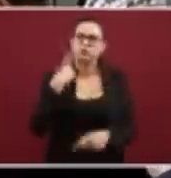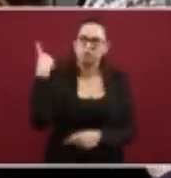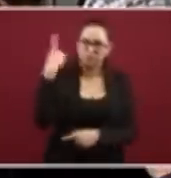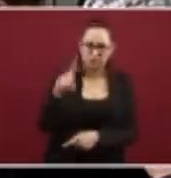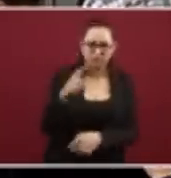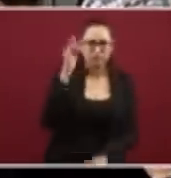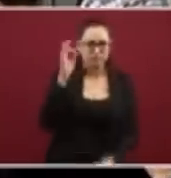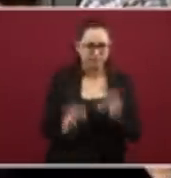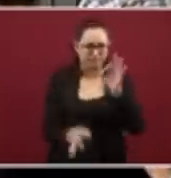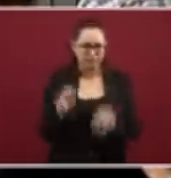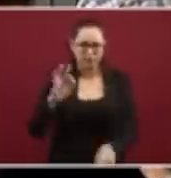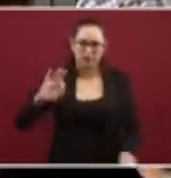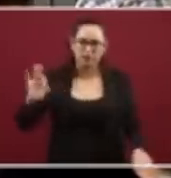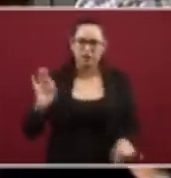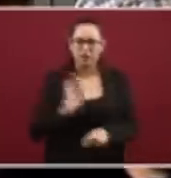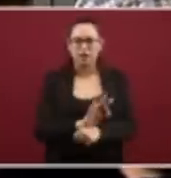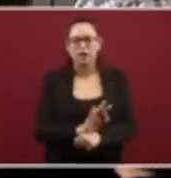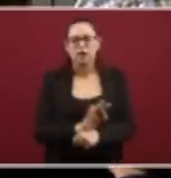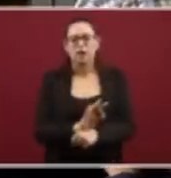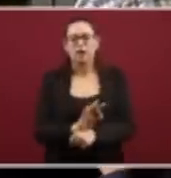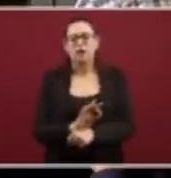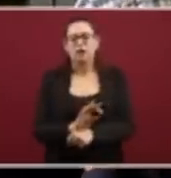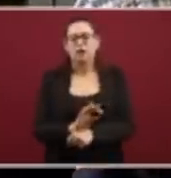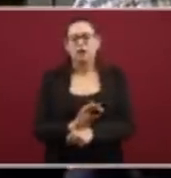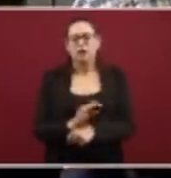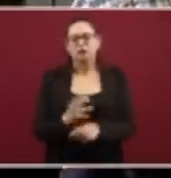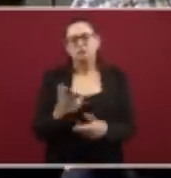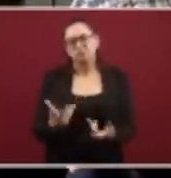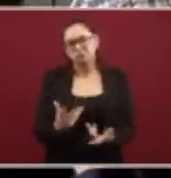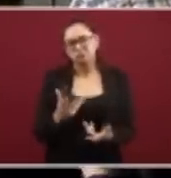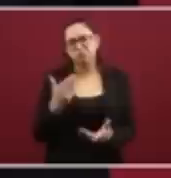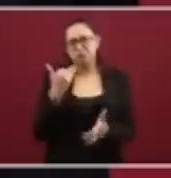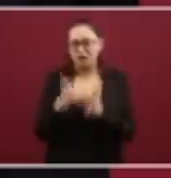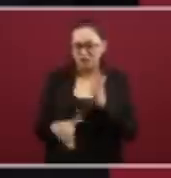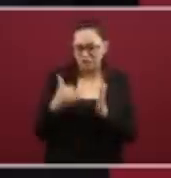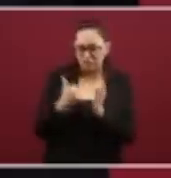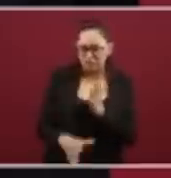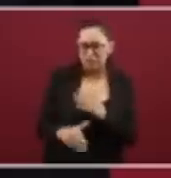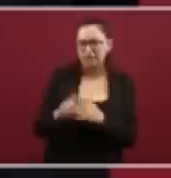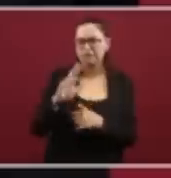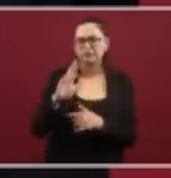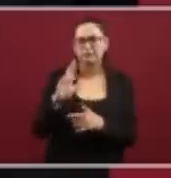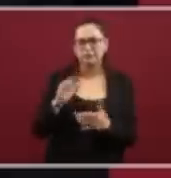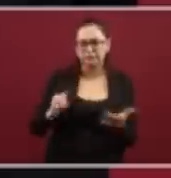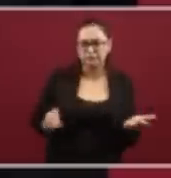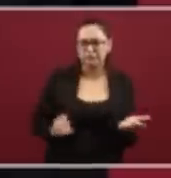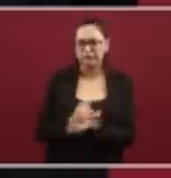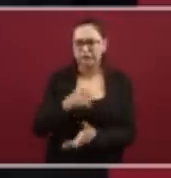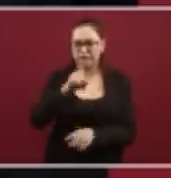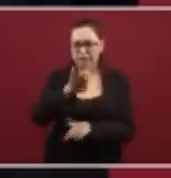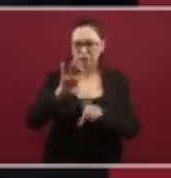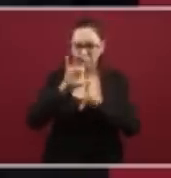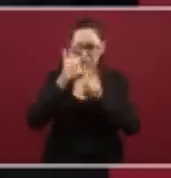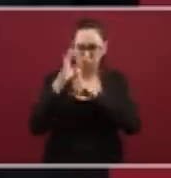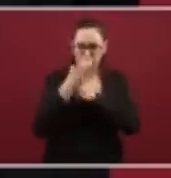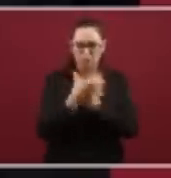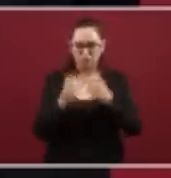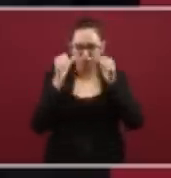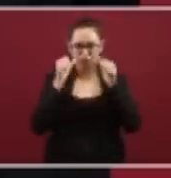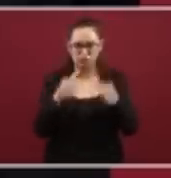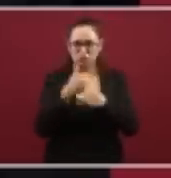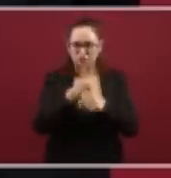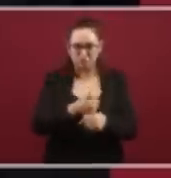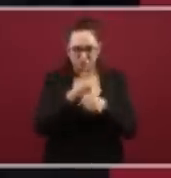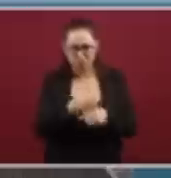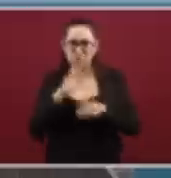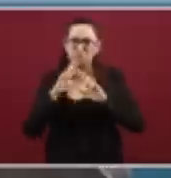de algunos amparos que se presentaron como recursos ante la falta de resolución de la comisión ejecutiva de atención a víctimas